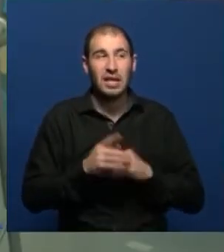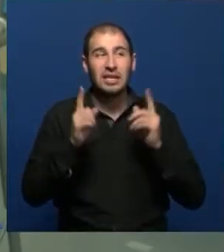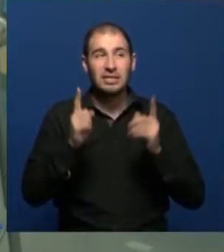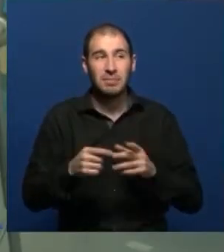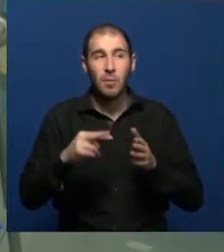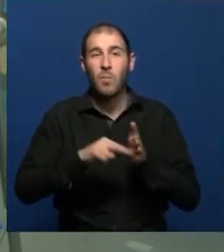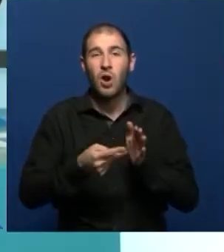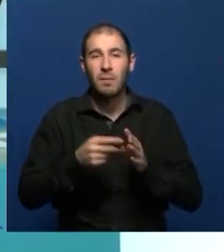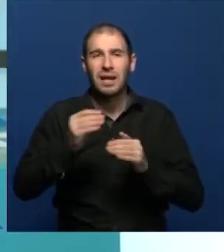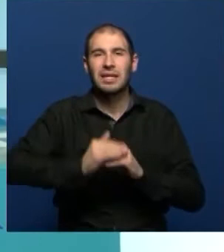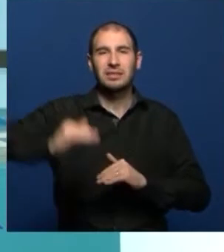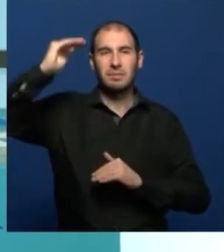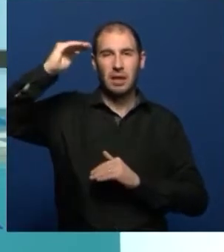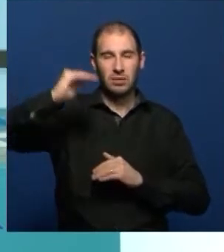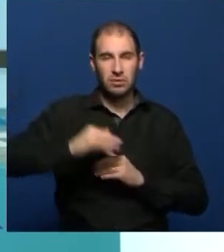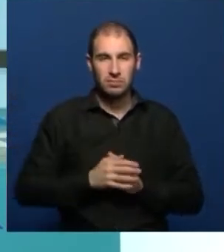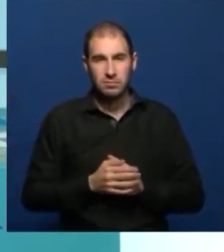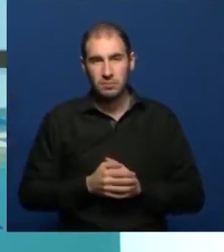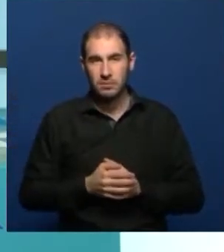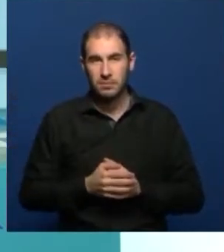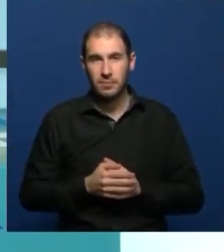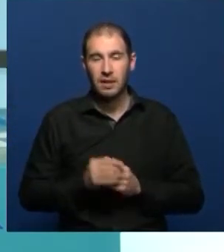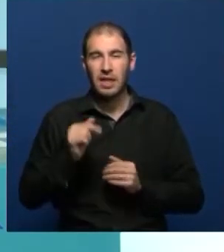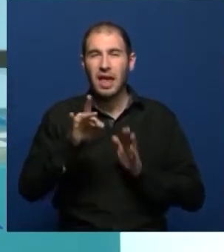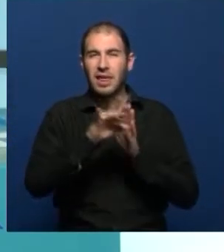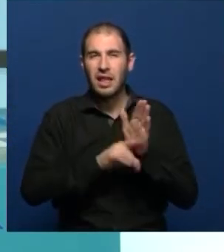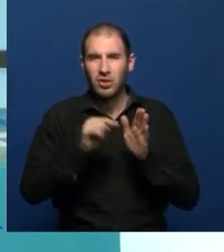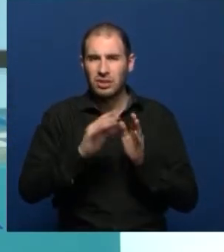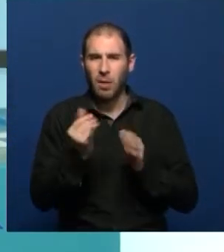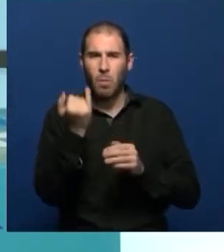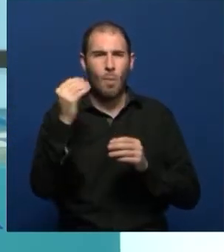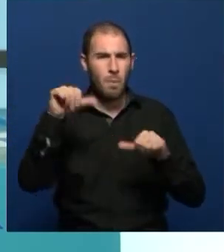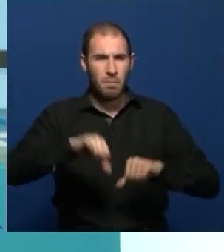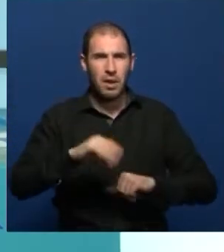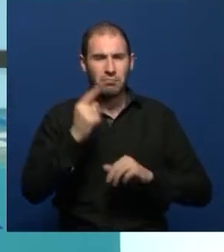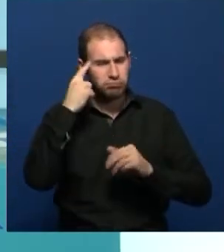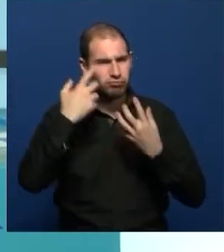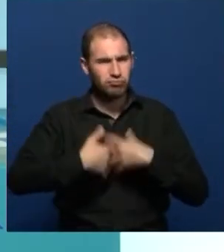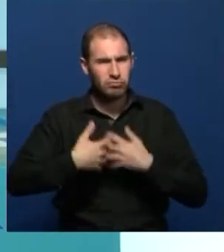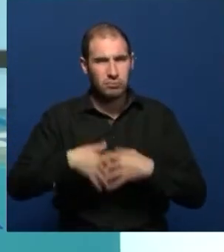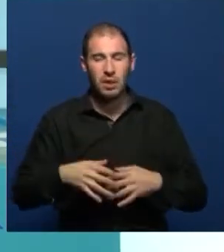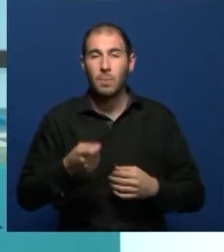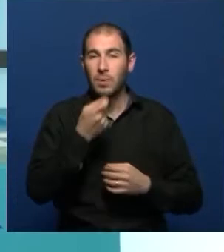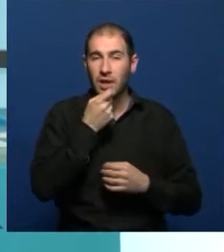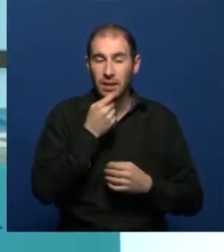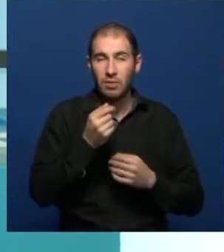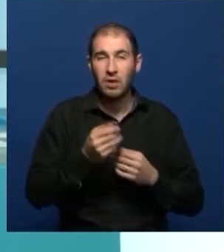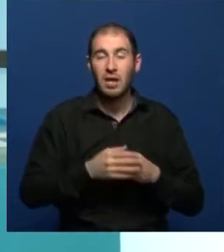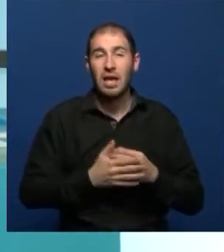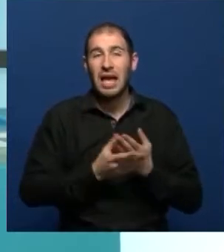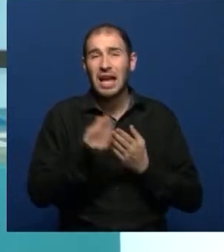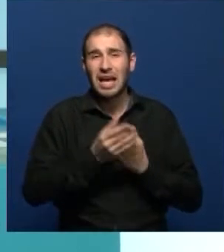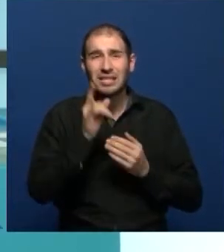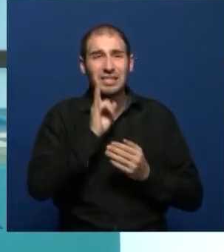también los problemas de crecimiento, ¿no? Este dato de malnutrición nos hace reflexionar. Por ejemplo, el costo tan elevado